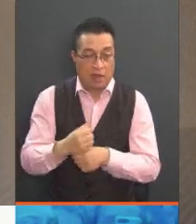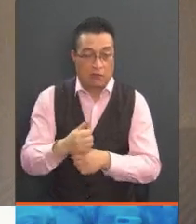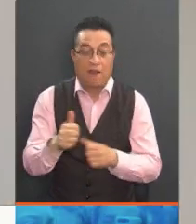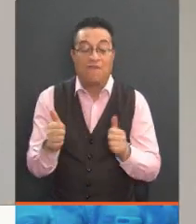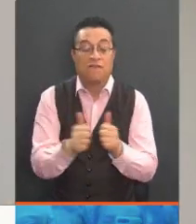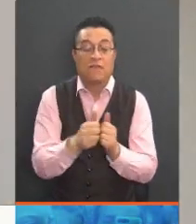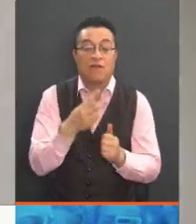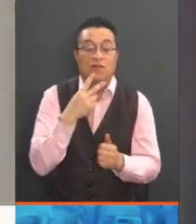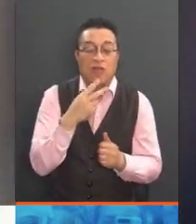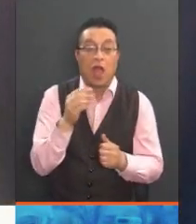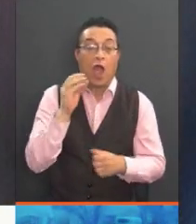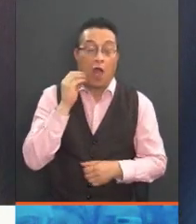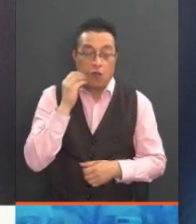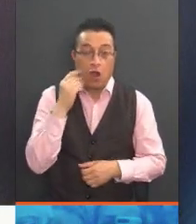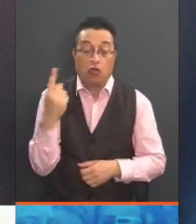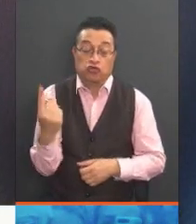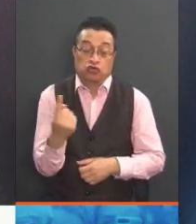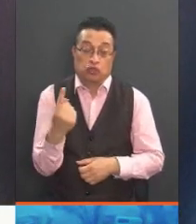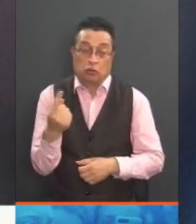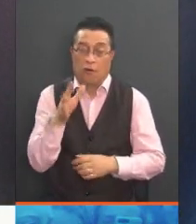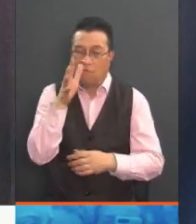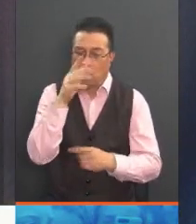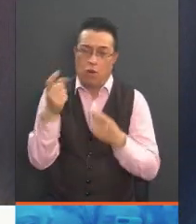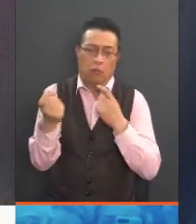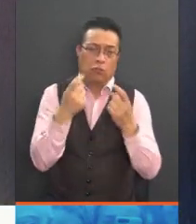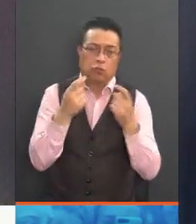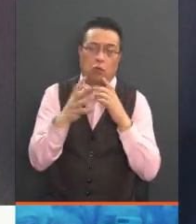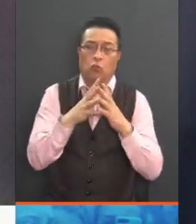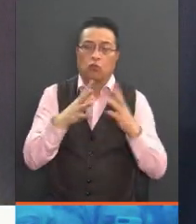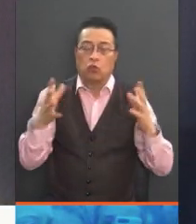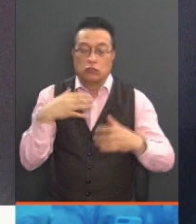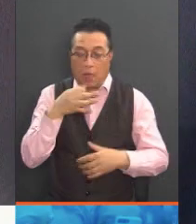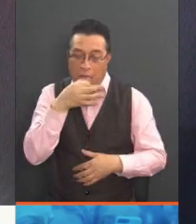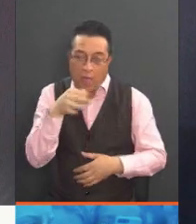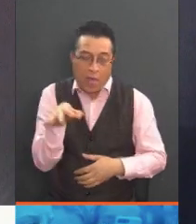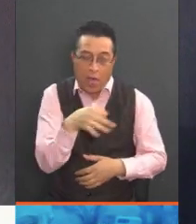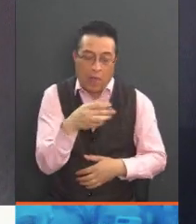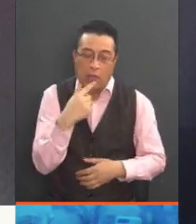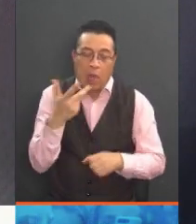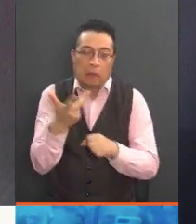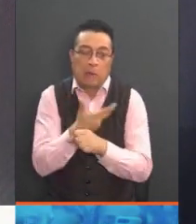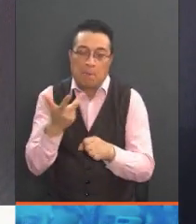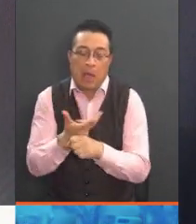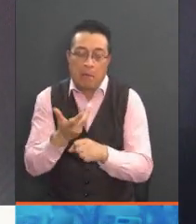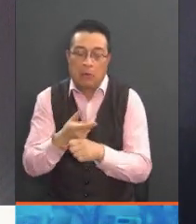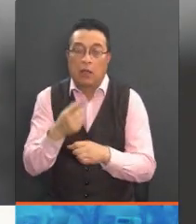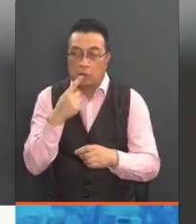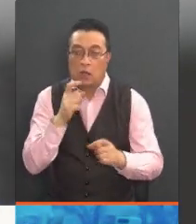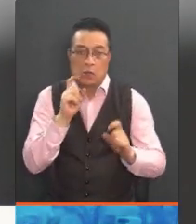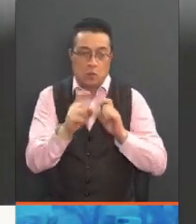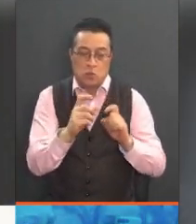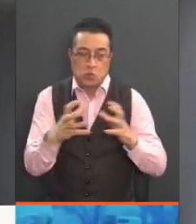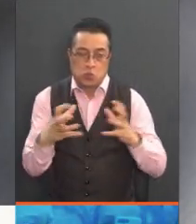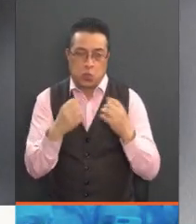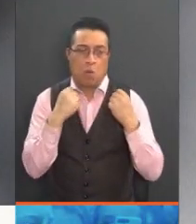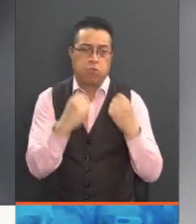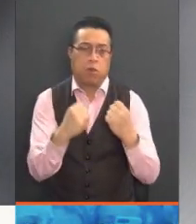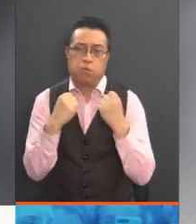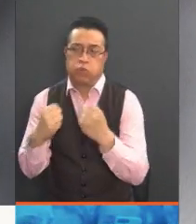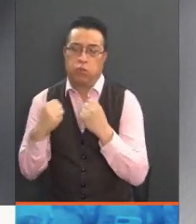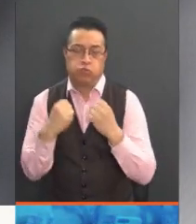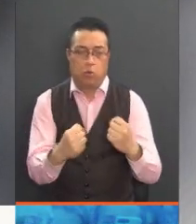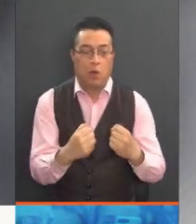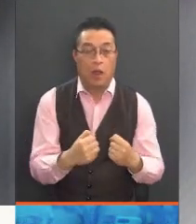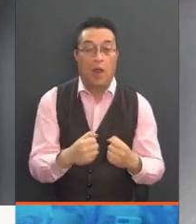abuelos, era solitario, sufría bullying por sus trastornos del habla y solía reaccionar de forma violenta. Pese a